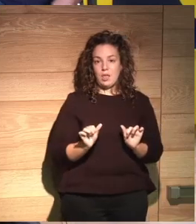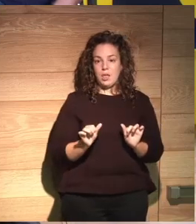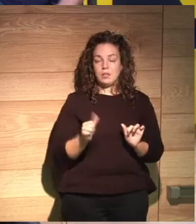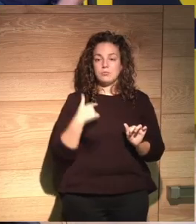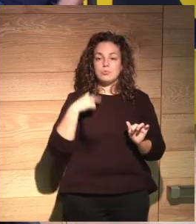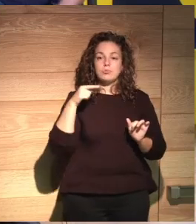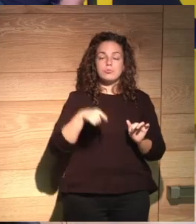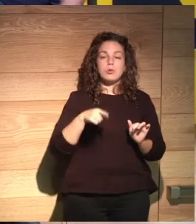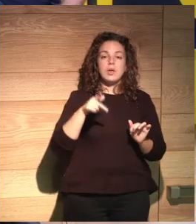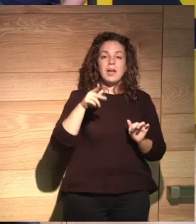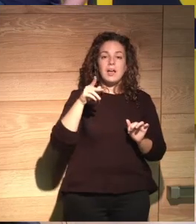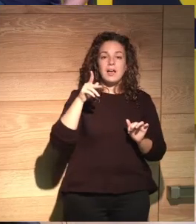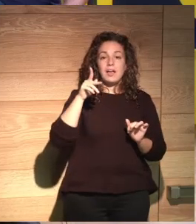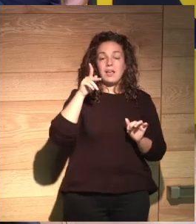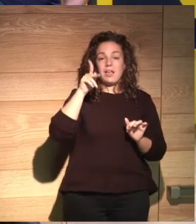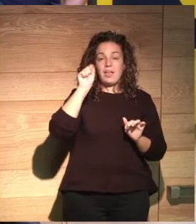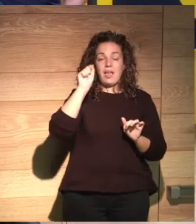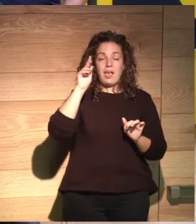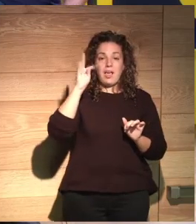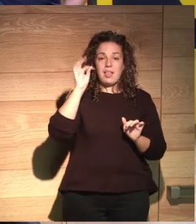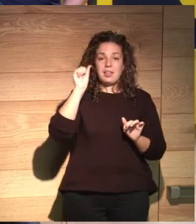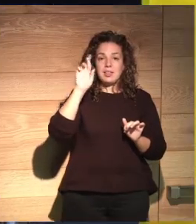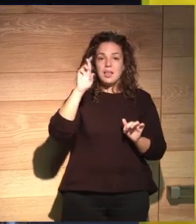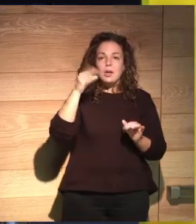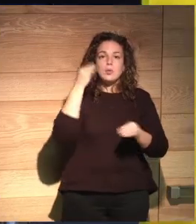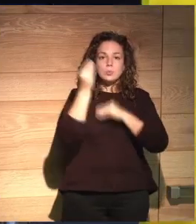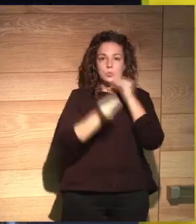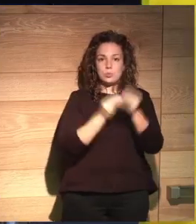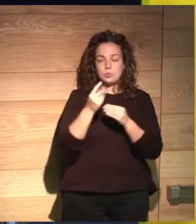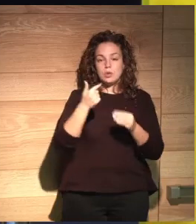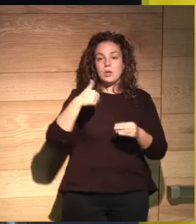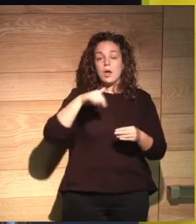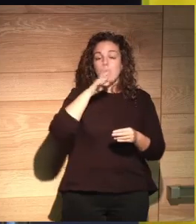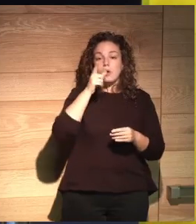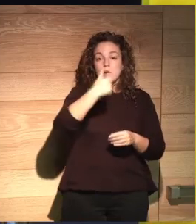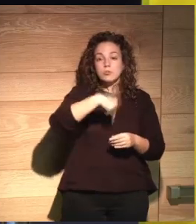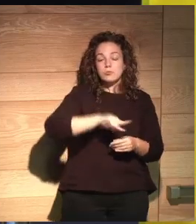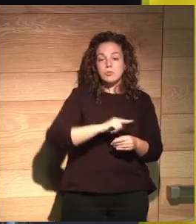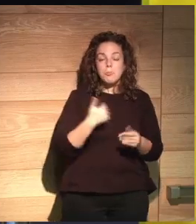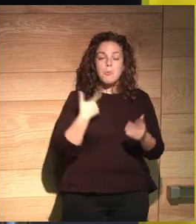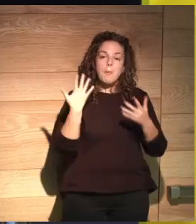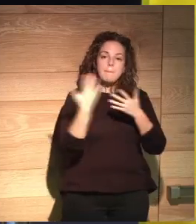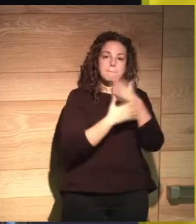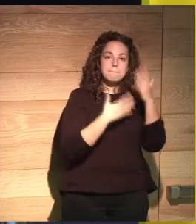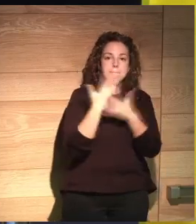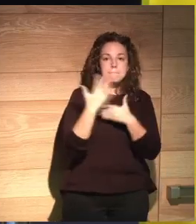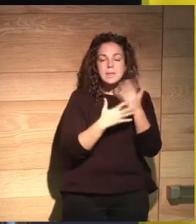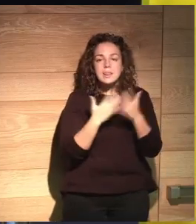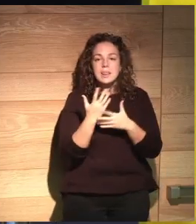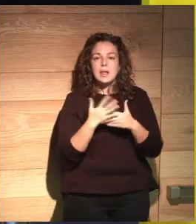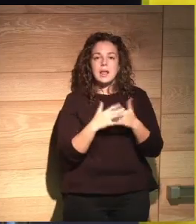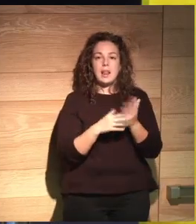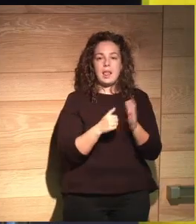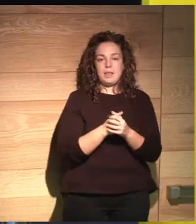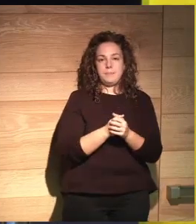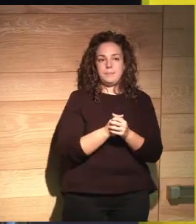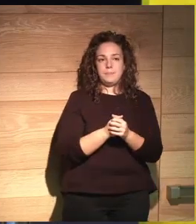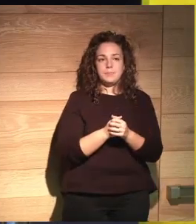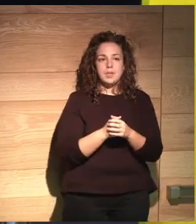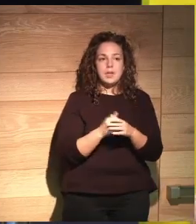qataríes se están usando así que lo que tenemos hoy en día es una mezcla de utility